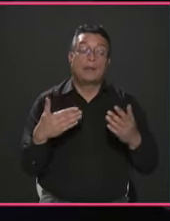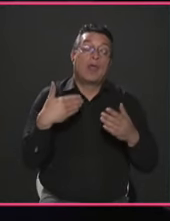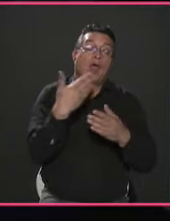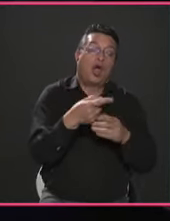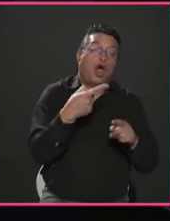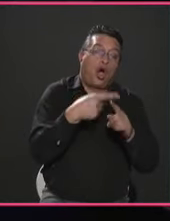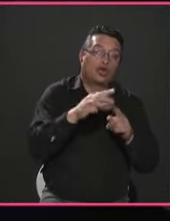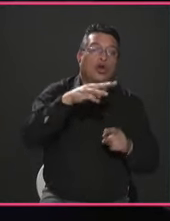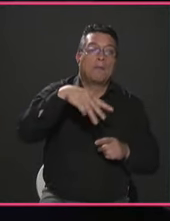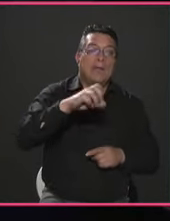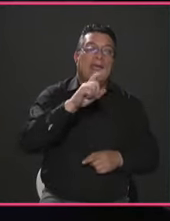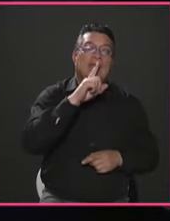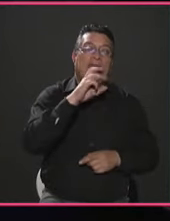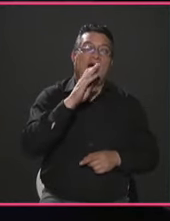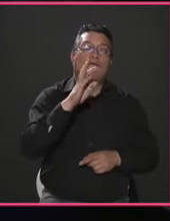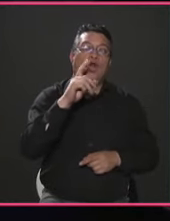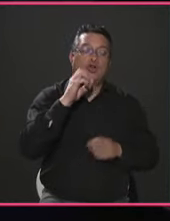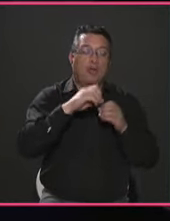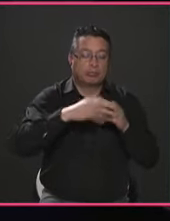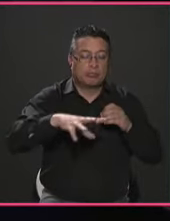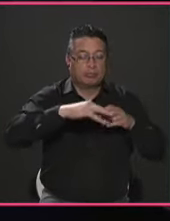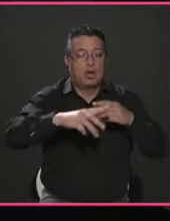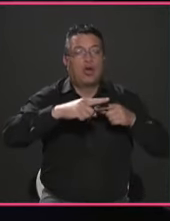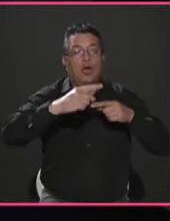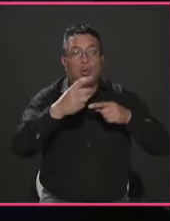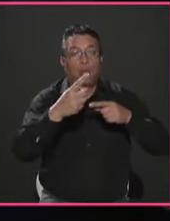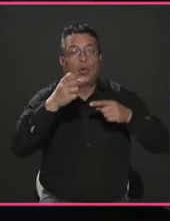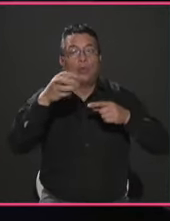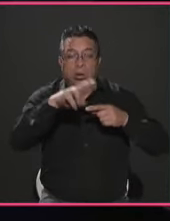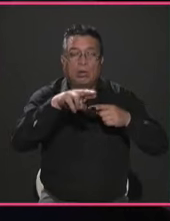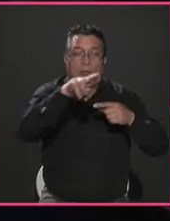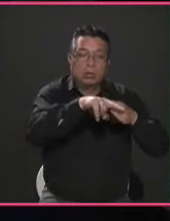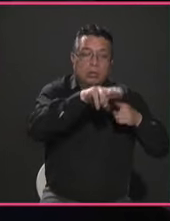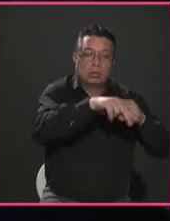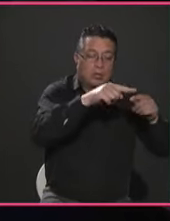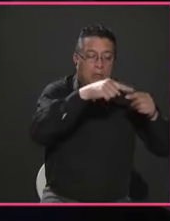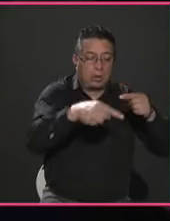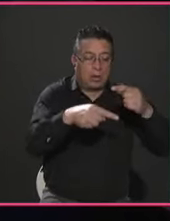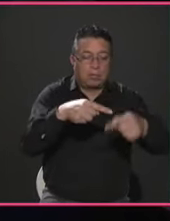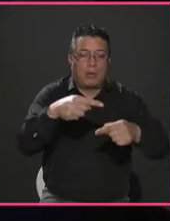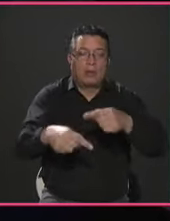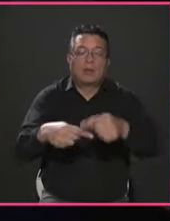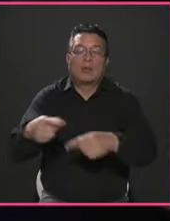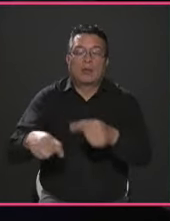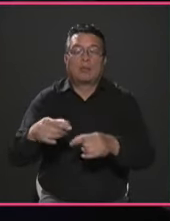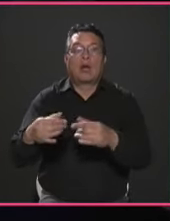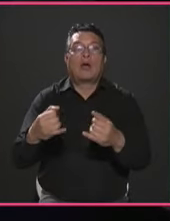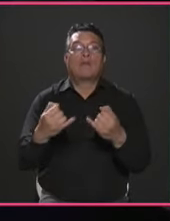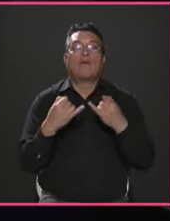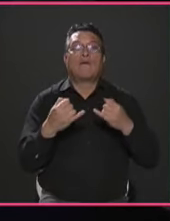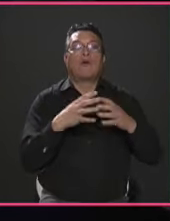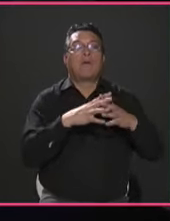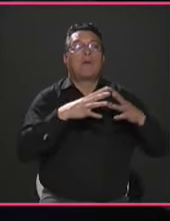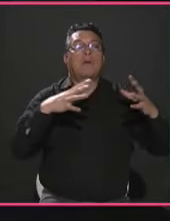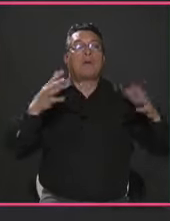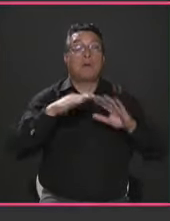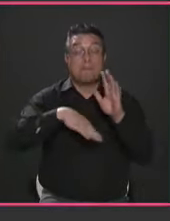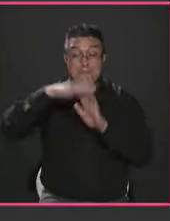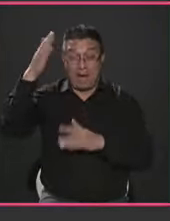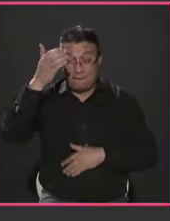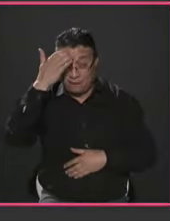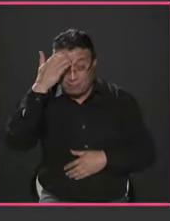metabolito y así va ocurriendo una y otra vez y así van pasando nuevas transformaciones la más famosa